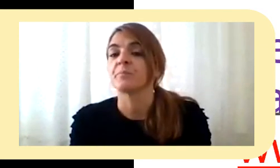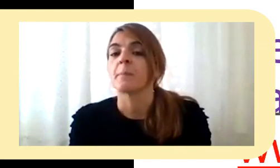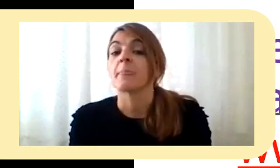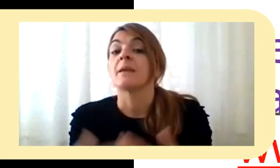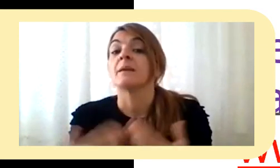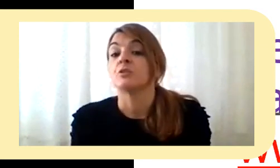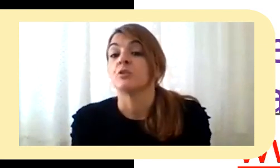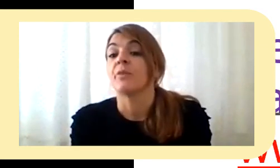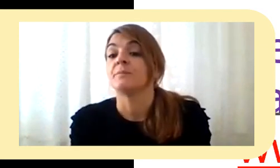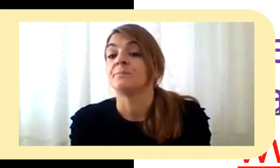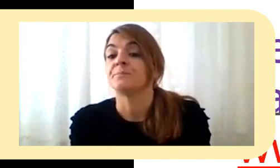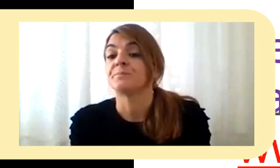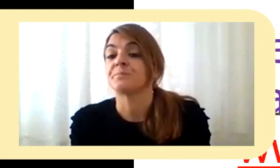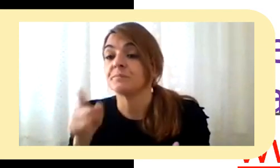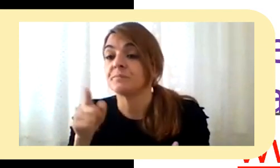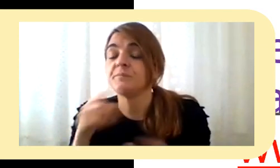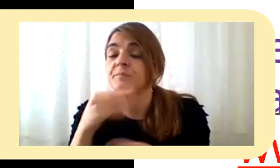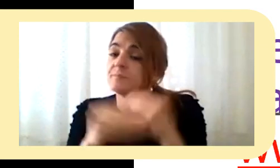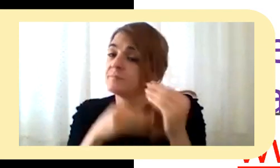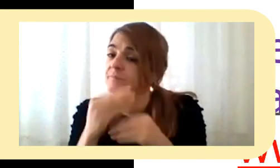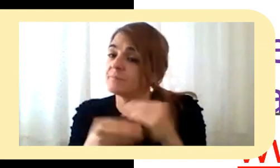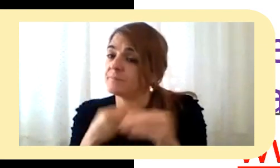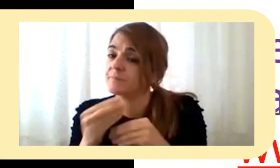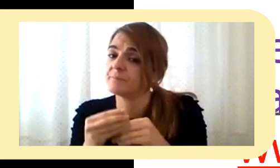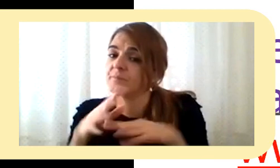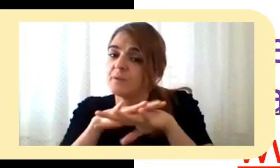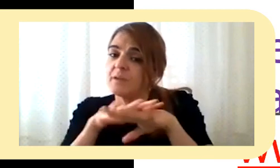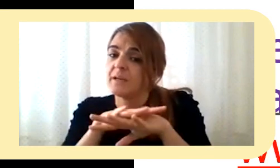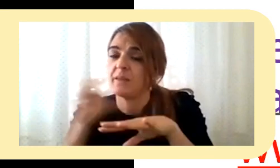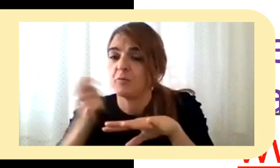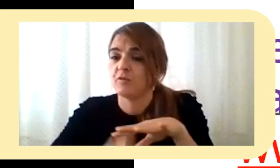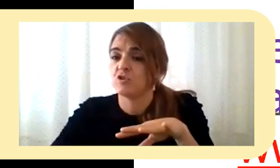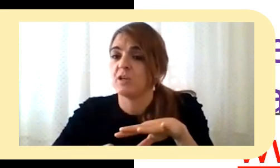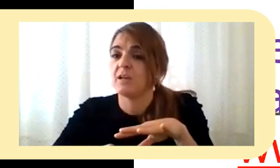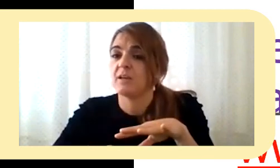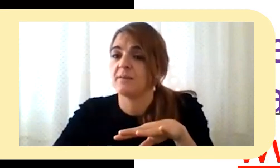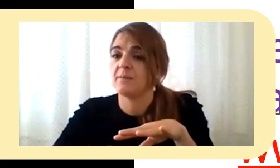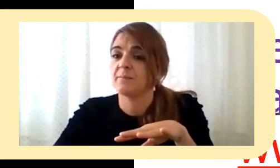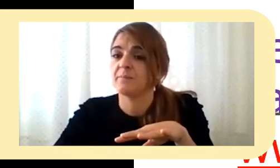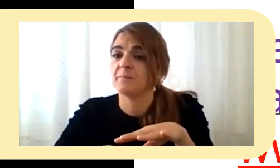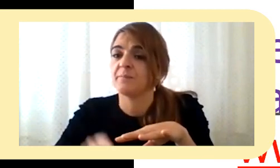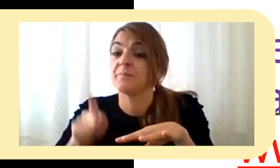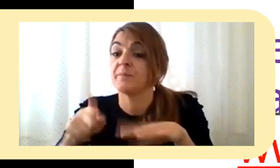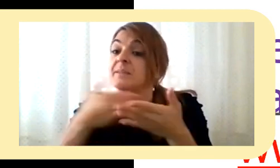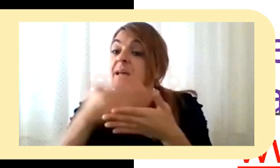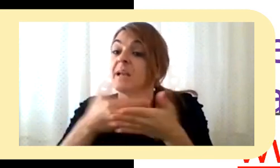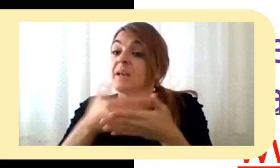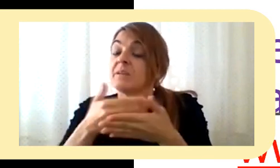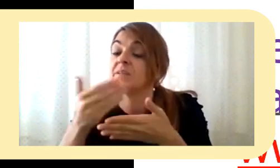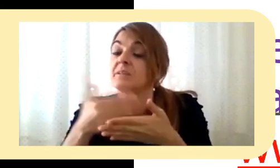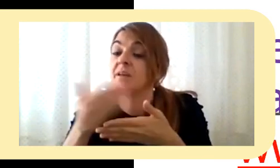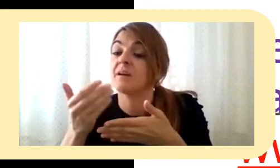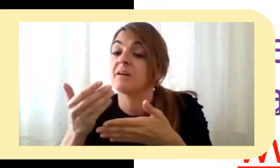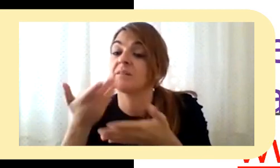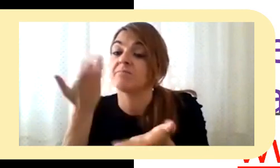CAPS hemos hecho una red de profesionales sanitarias y esta revista que os ofrezco para que podáis conectar con ella